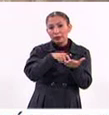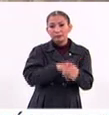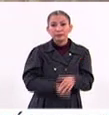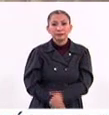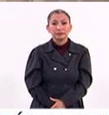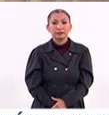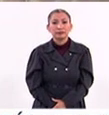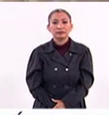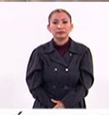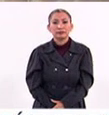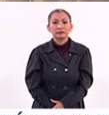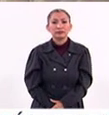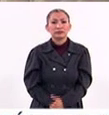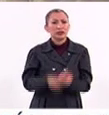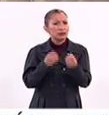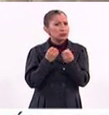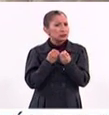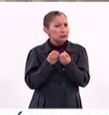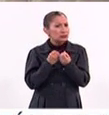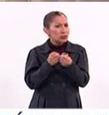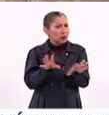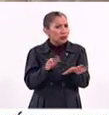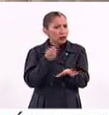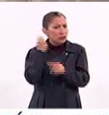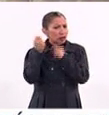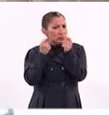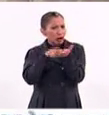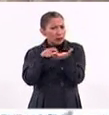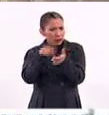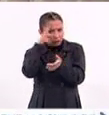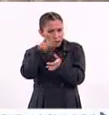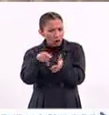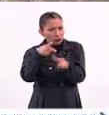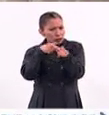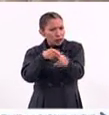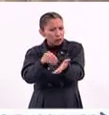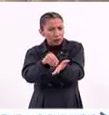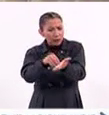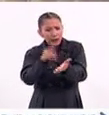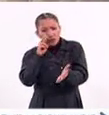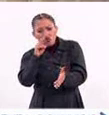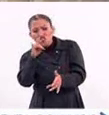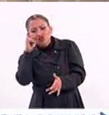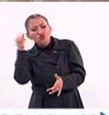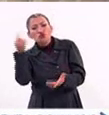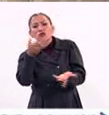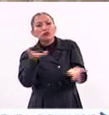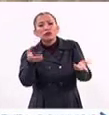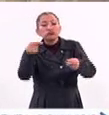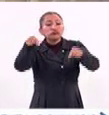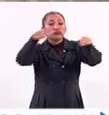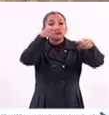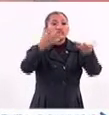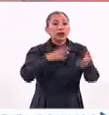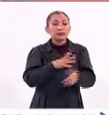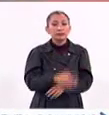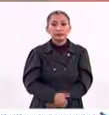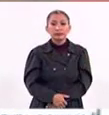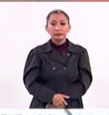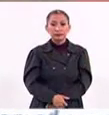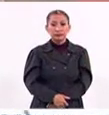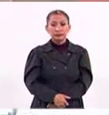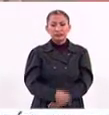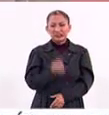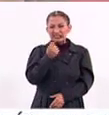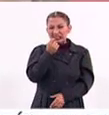¿no? ¿Se ha perdido un poco la tradición del grabado en México o está viva y no la hemos visto suficientemente bien? Pues